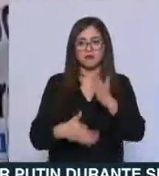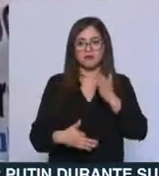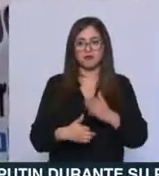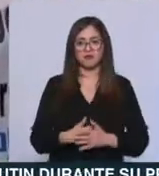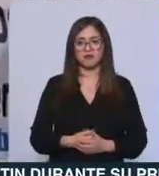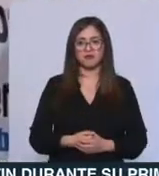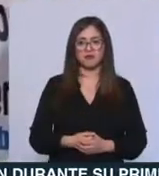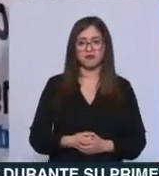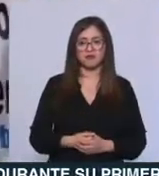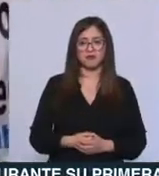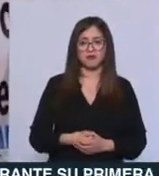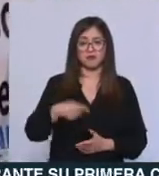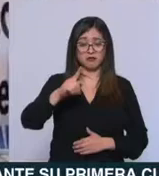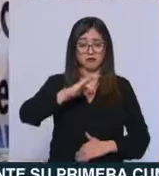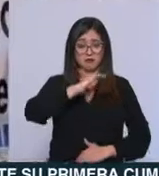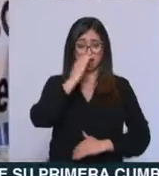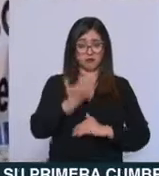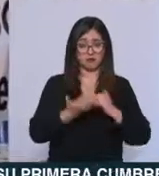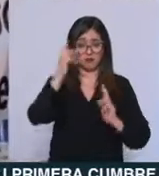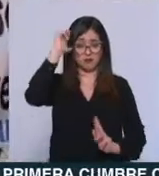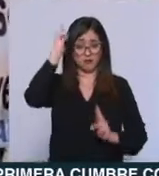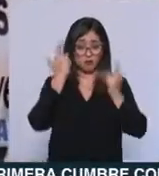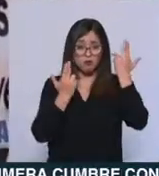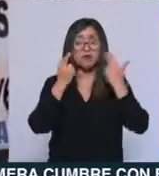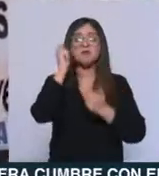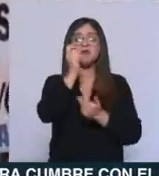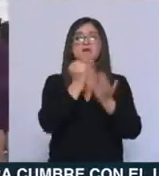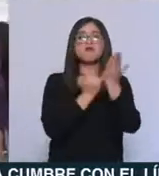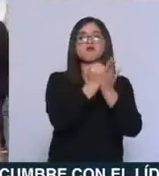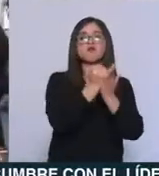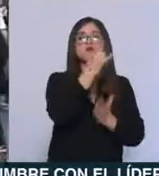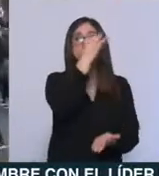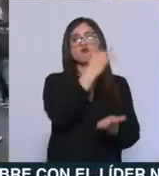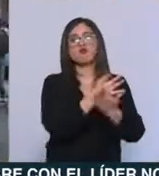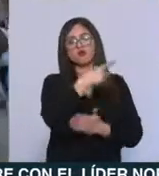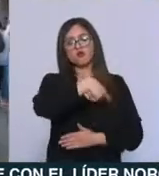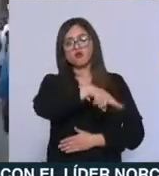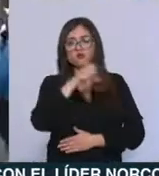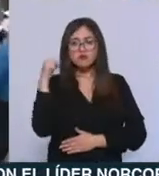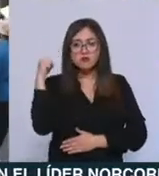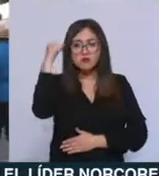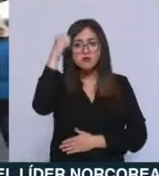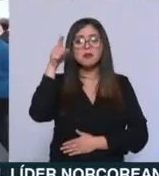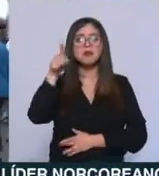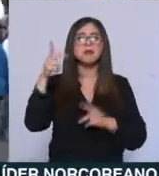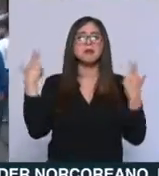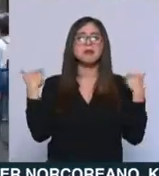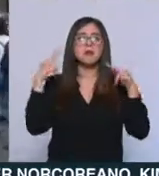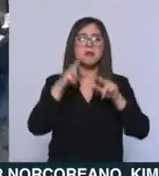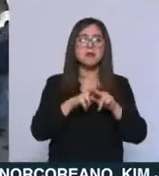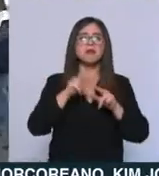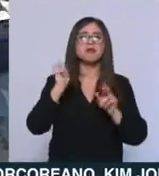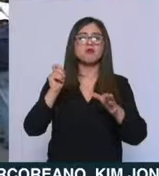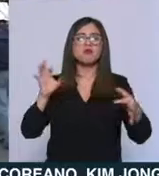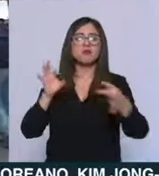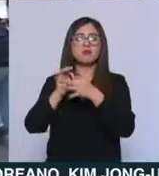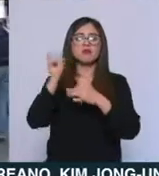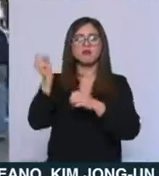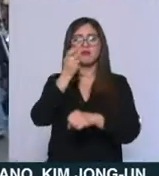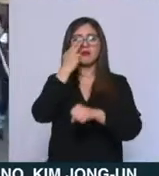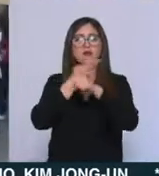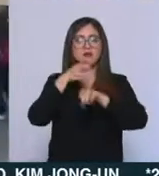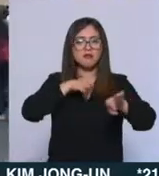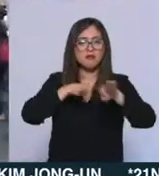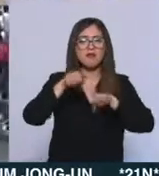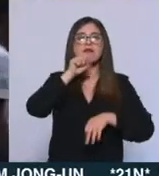pesar de que terminar con la huelga solo es una decisión del sindicato, los docentes han tenido reuniones con la Secretaría del Trabajo y la